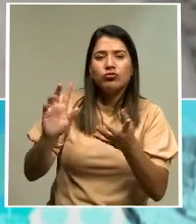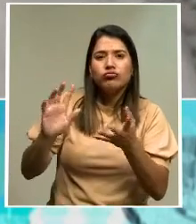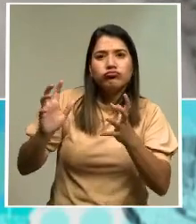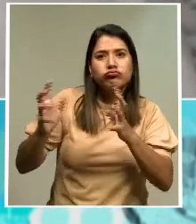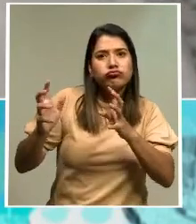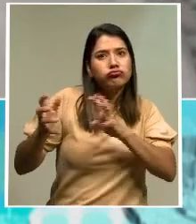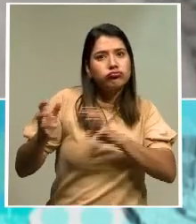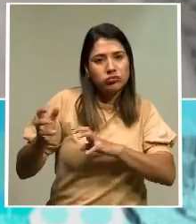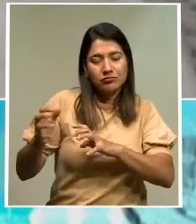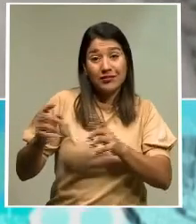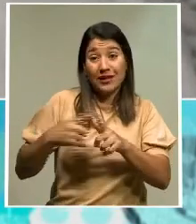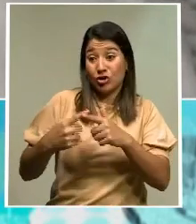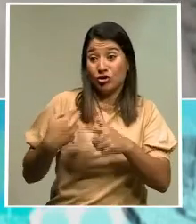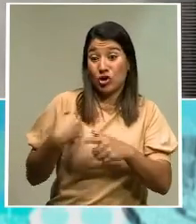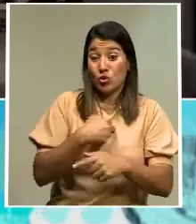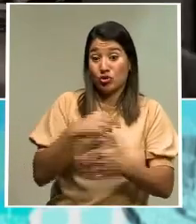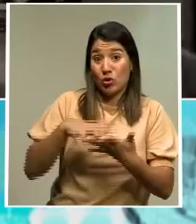que tener totalmente claro.